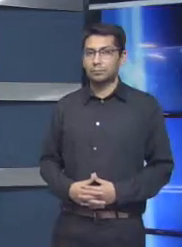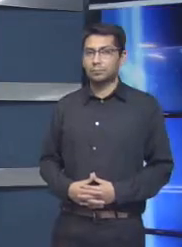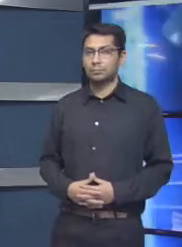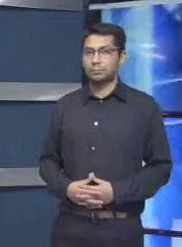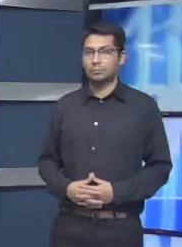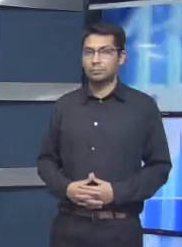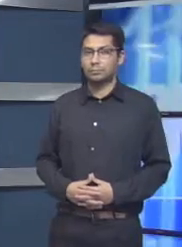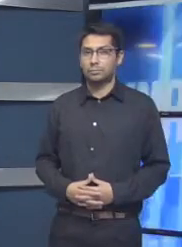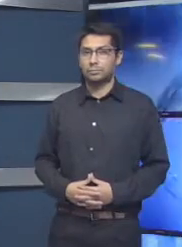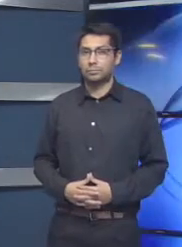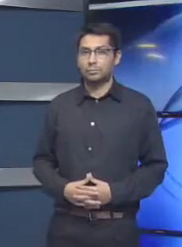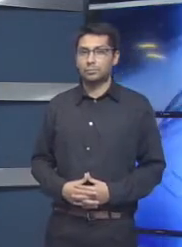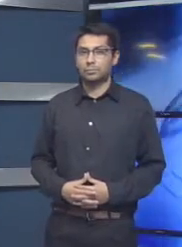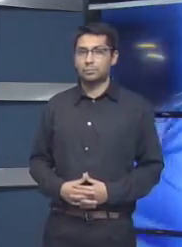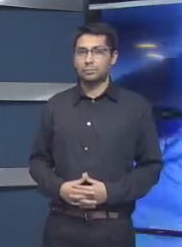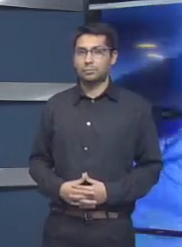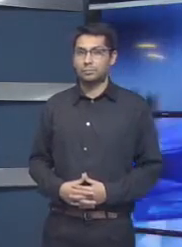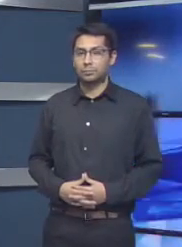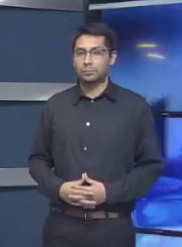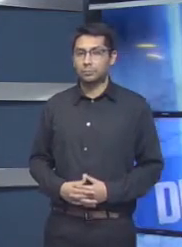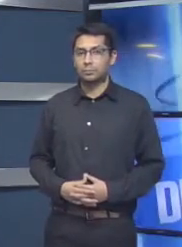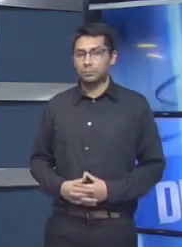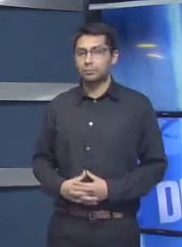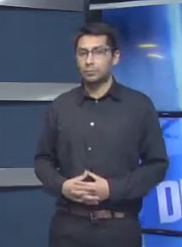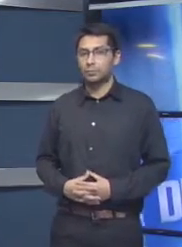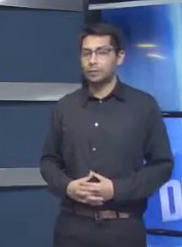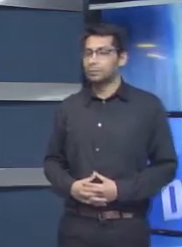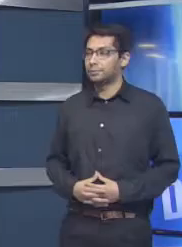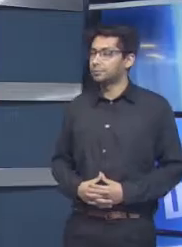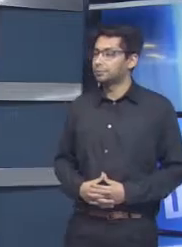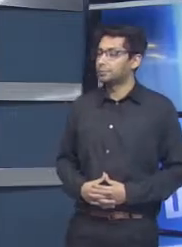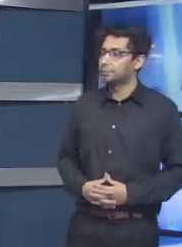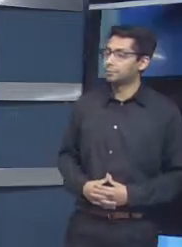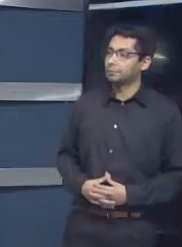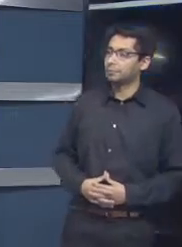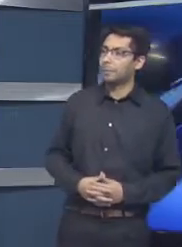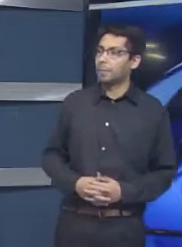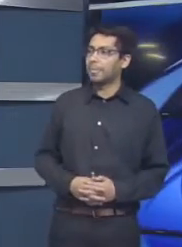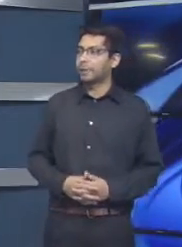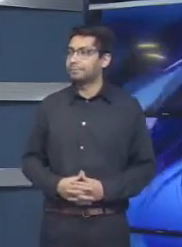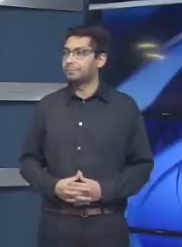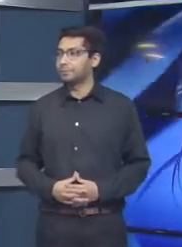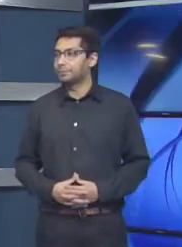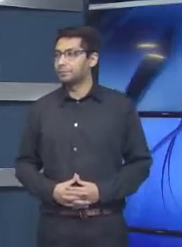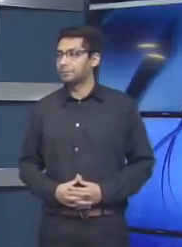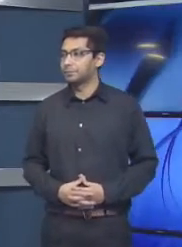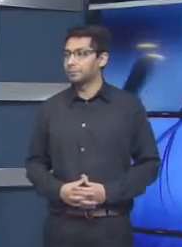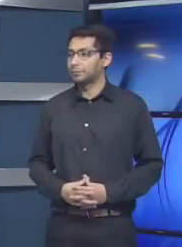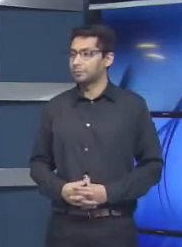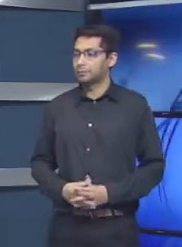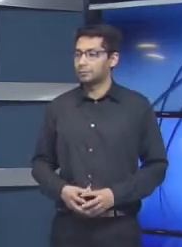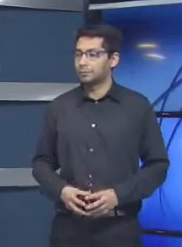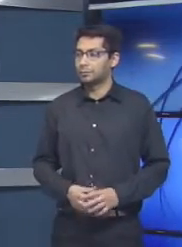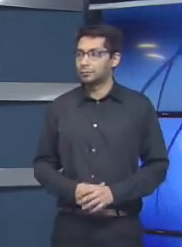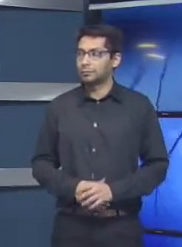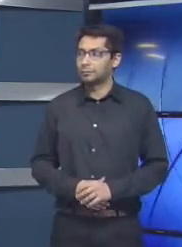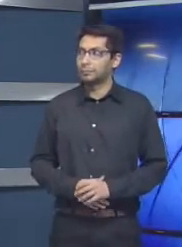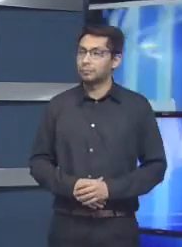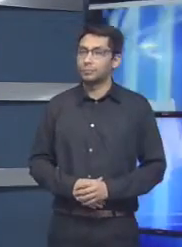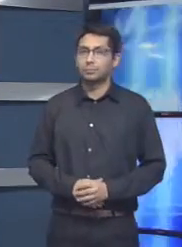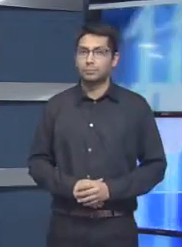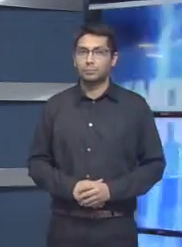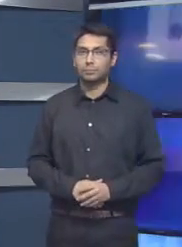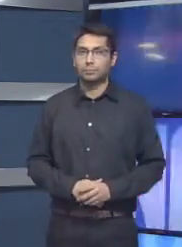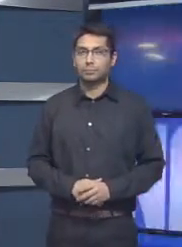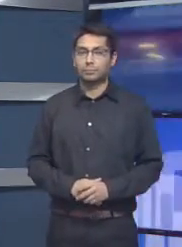con débito, que él tenga acreditado el dinero de inmediato. Y además hay que reconocer, Guillermo, que la gente cada vez más está usando el débito,